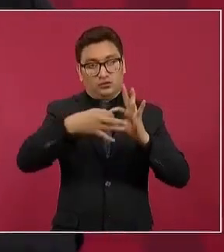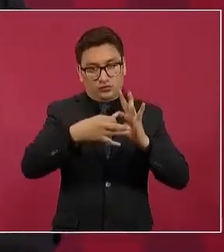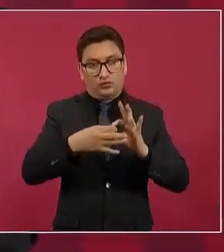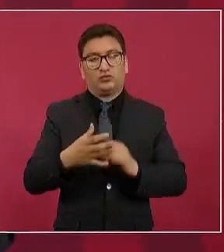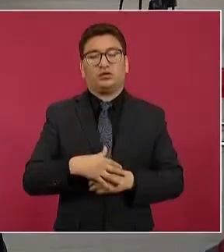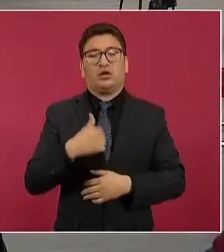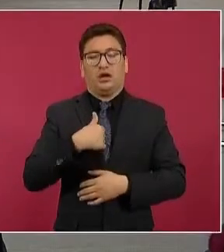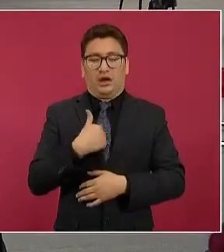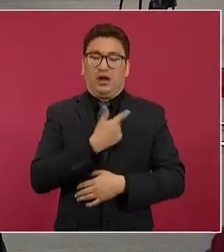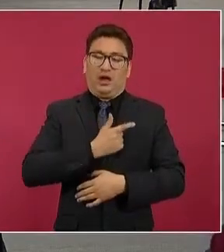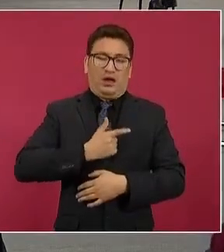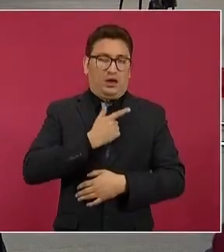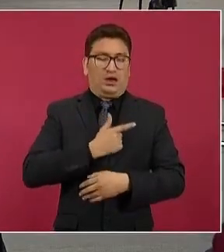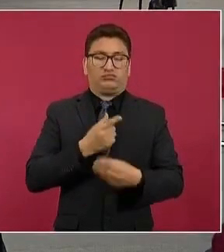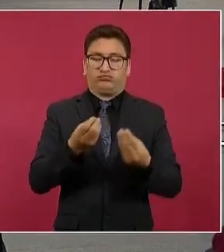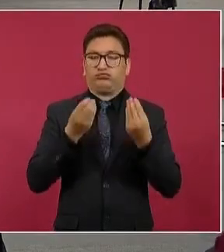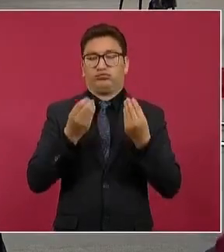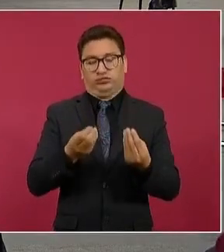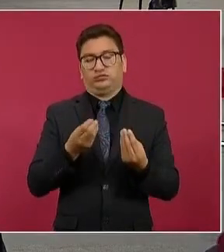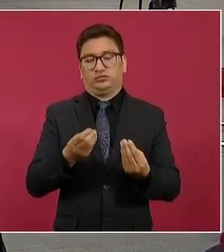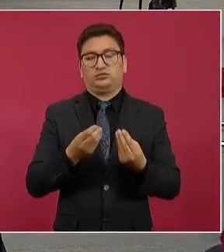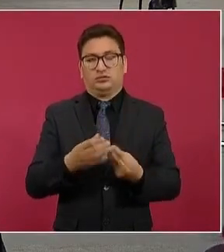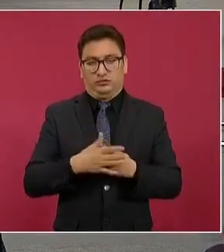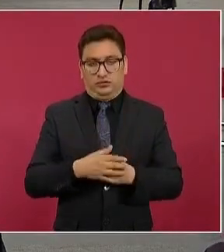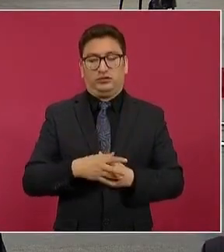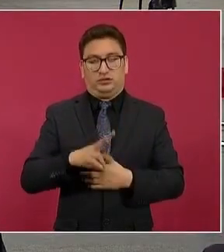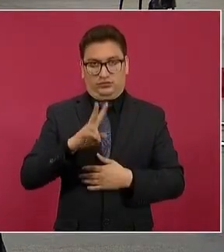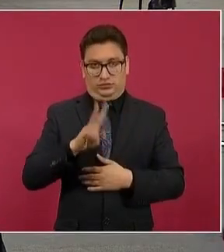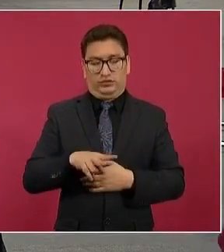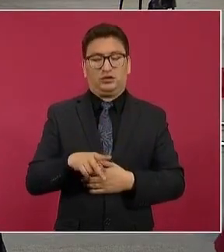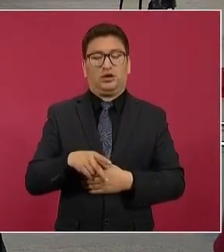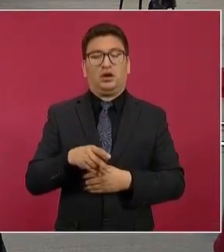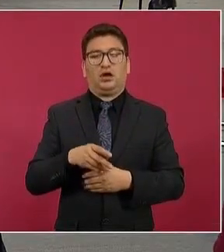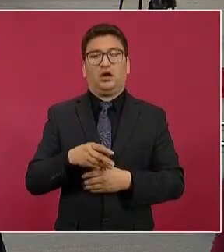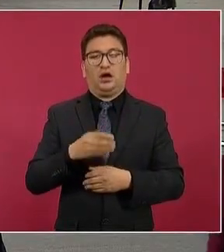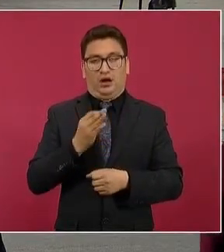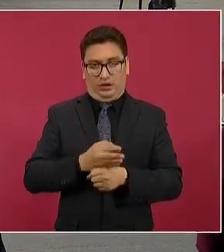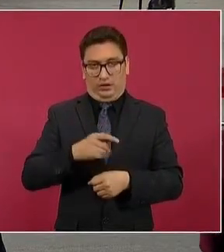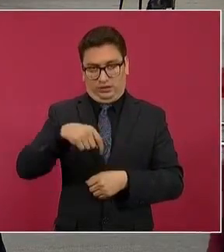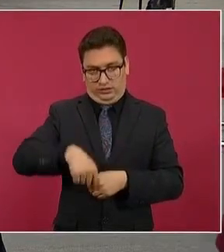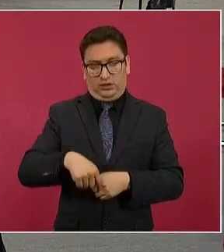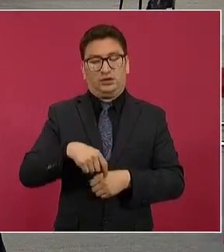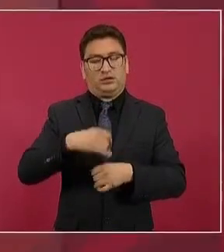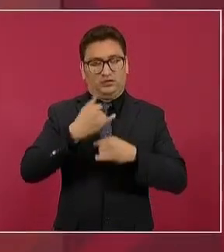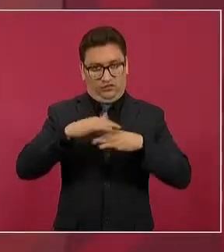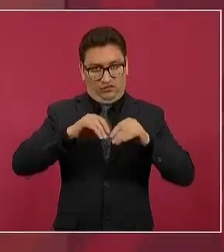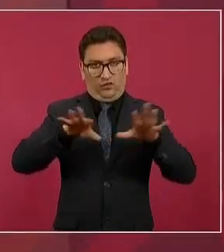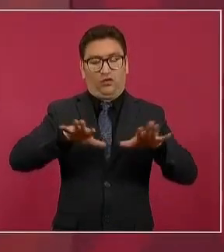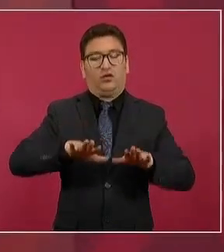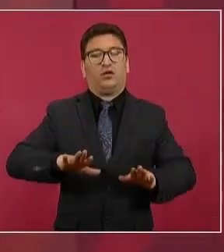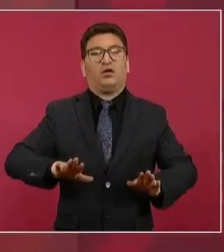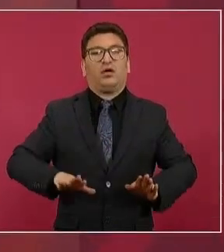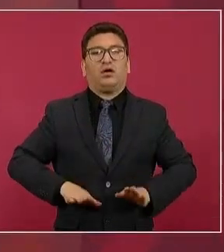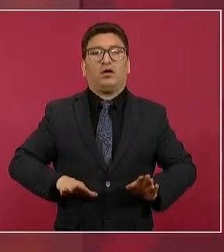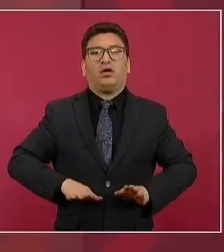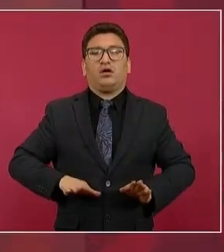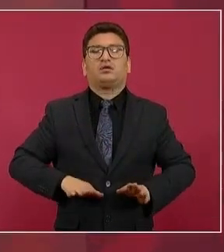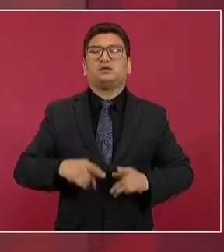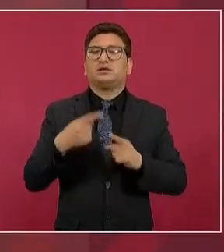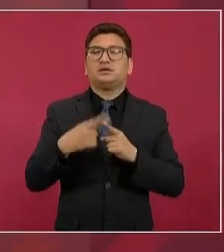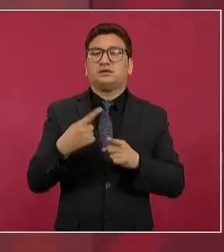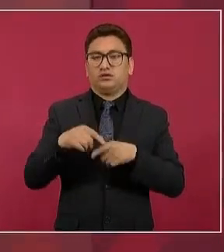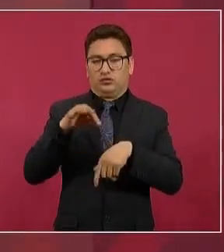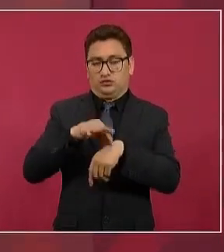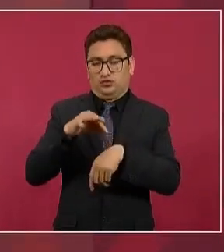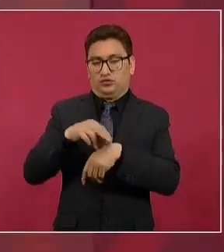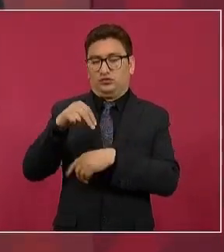dio mucho gusto, y aquí lo informo, la actitud del